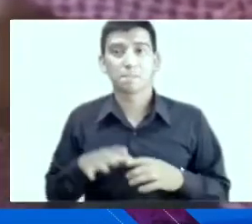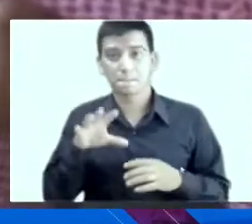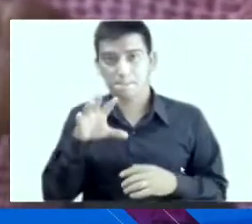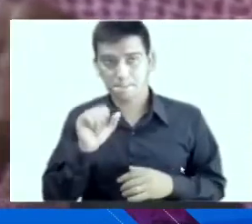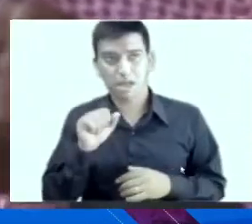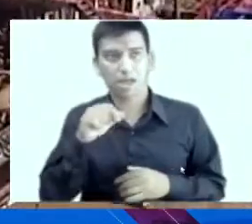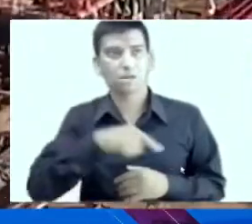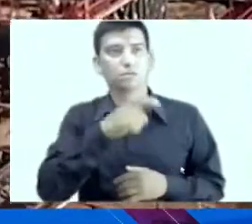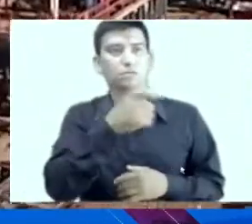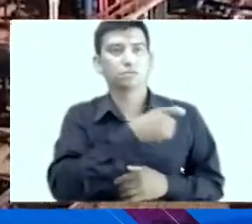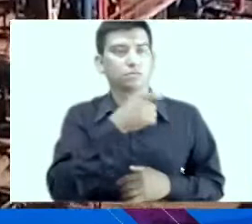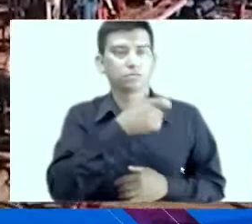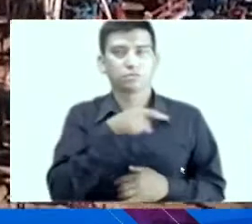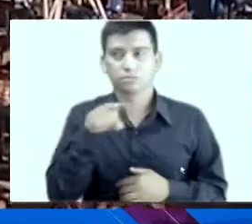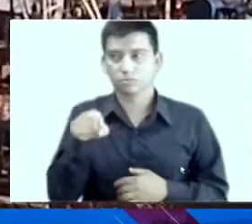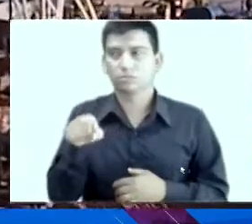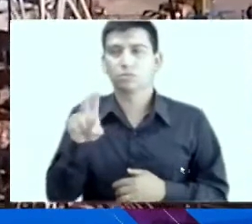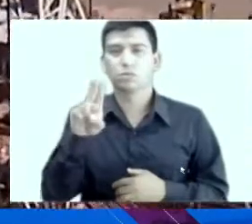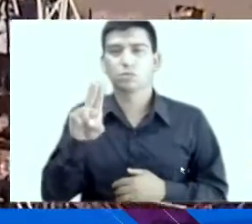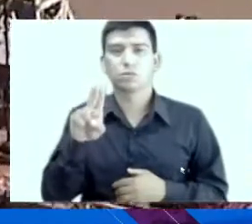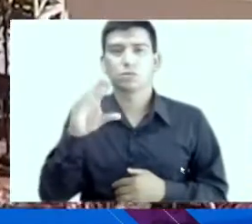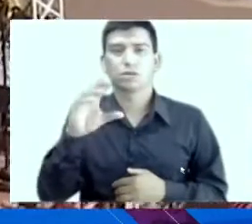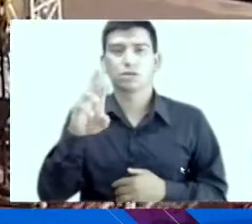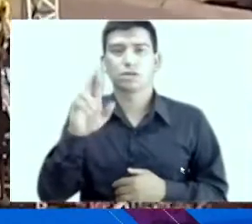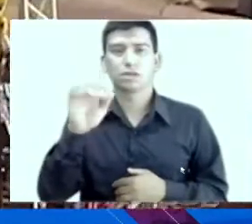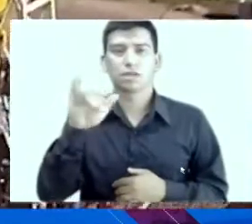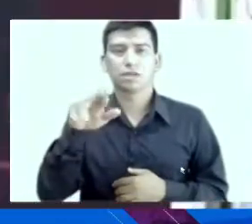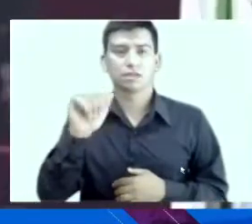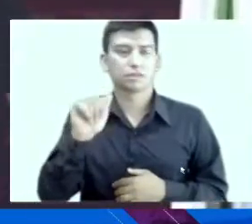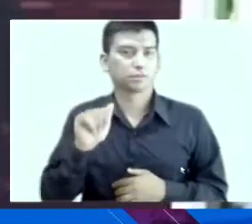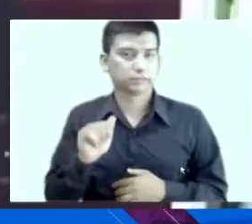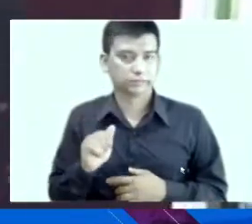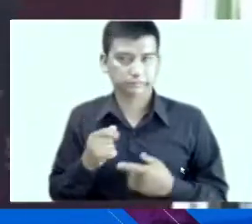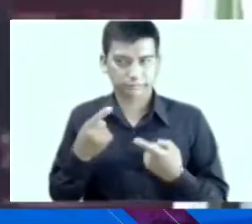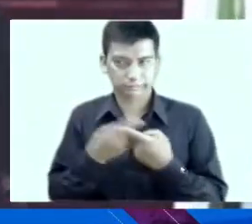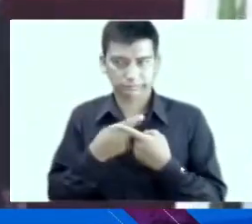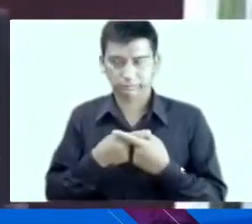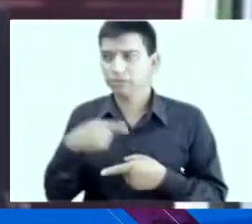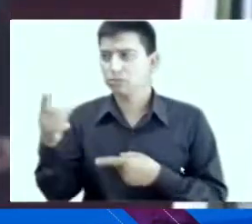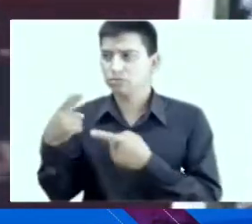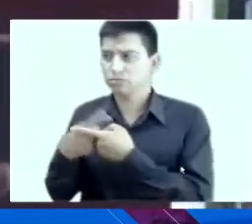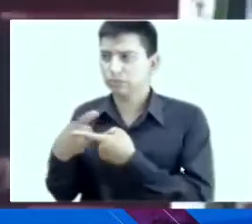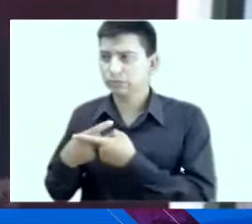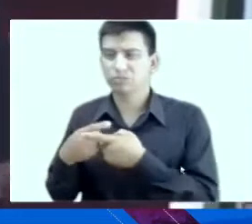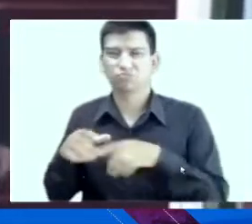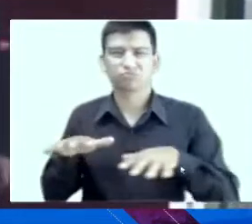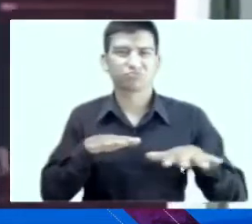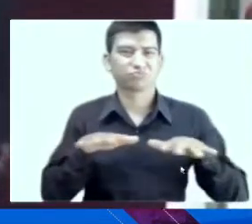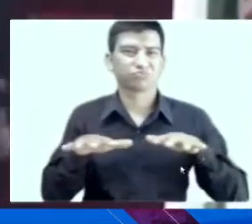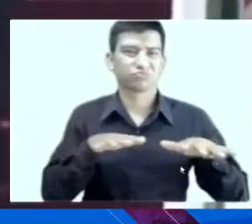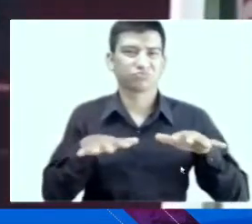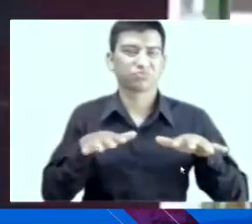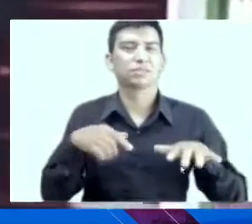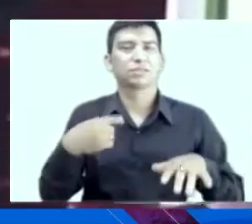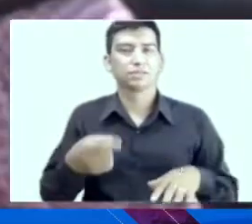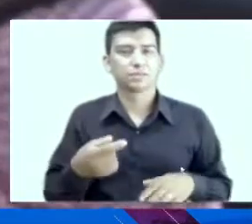entre Rusia y Ucrania, terminan de generar una situación de inestabilidad que genera entonces